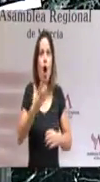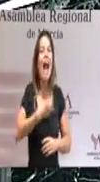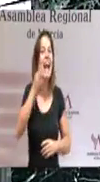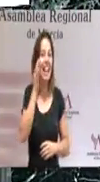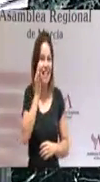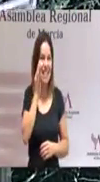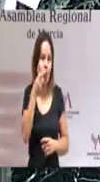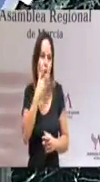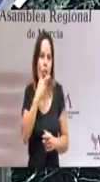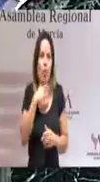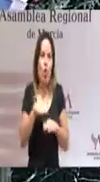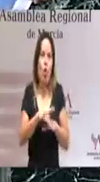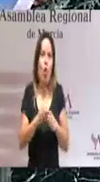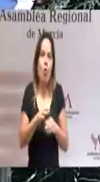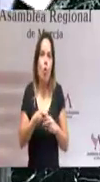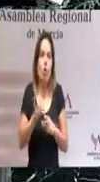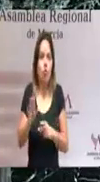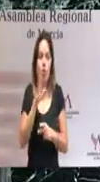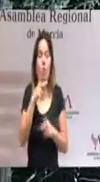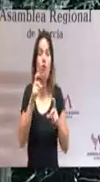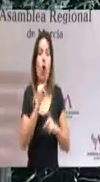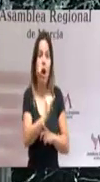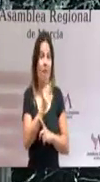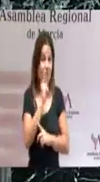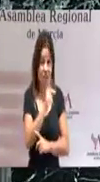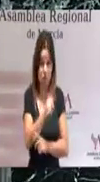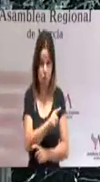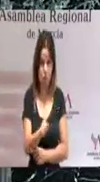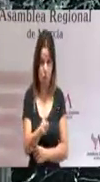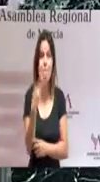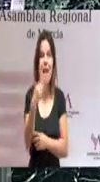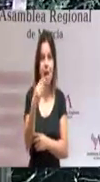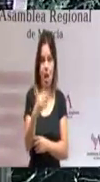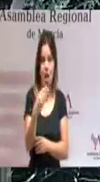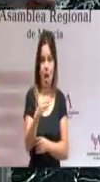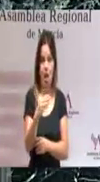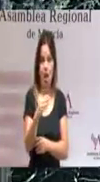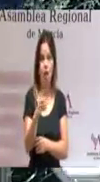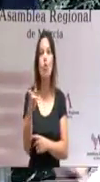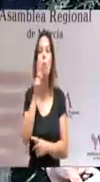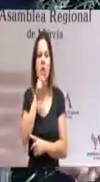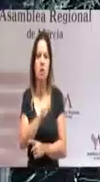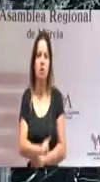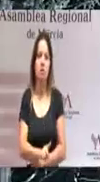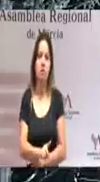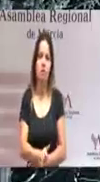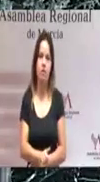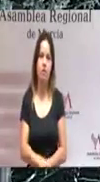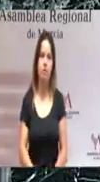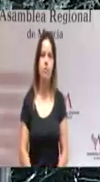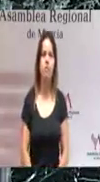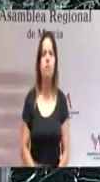su partido. Está en estas fotografías. La ve en Beniel. Ha faltado la verdad.